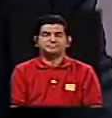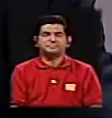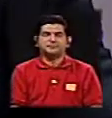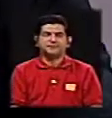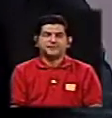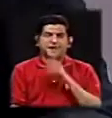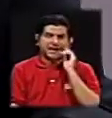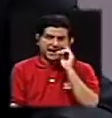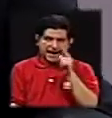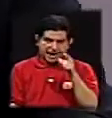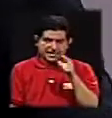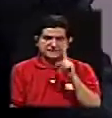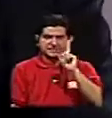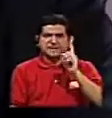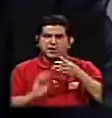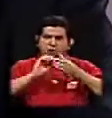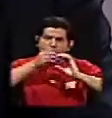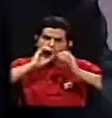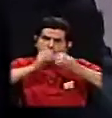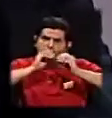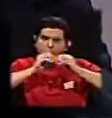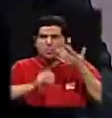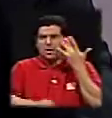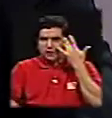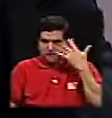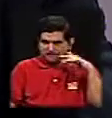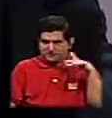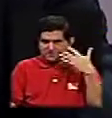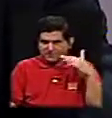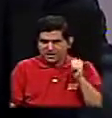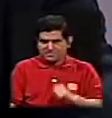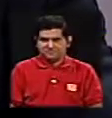Ese es un indicador, pareciera,